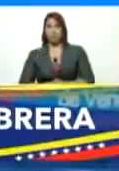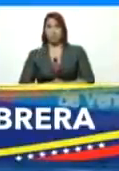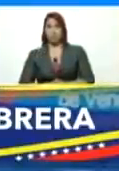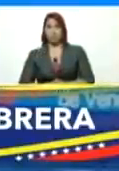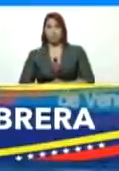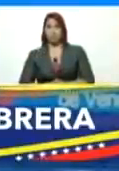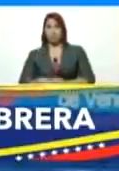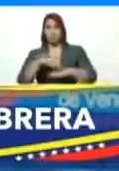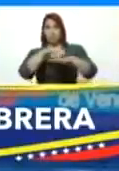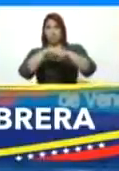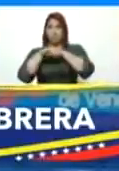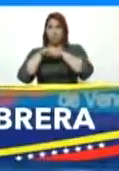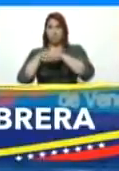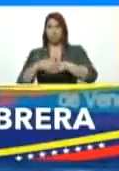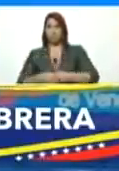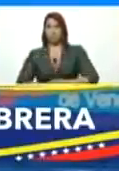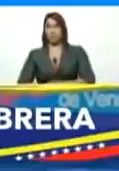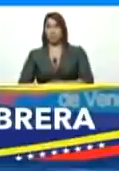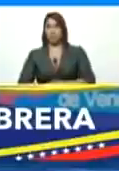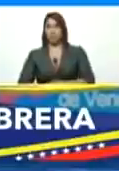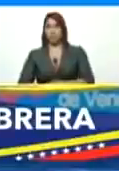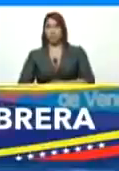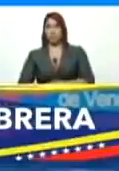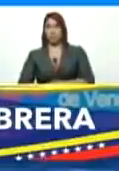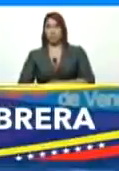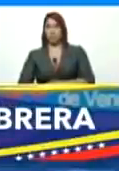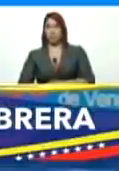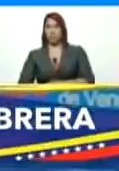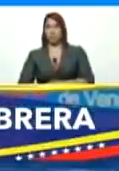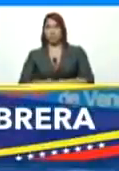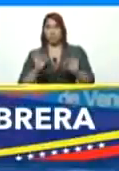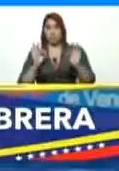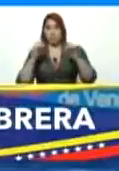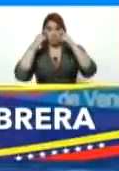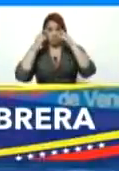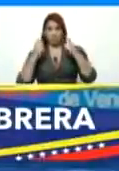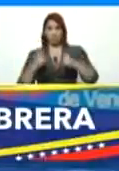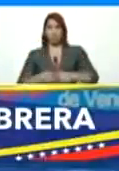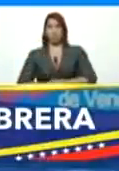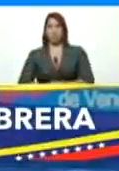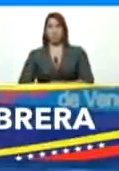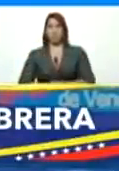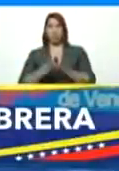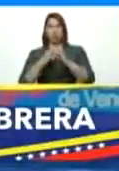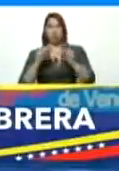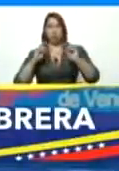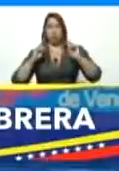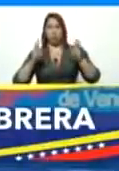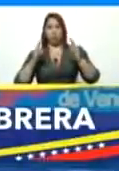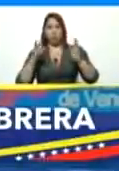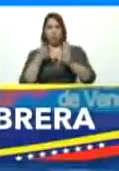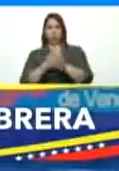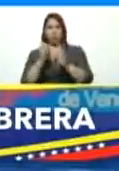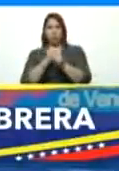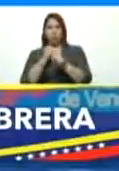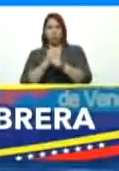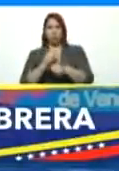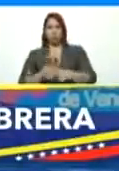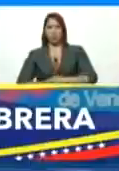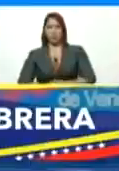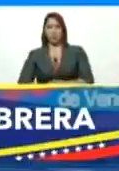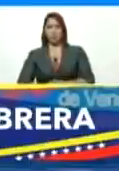londres de inglaterra especialista en todos los temas de la clase obrera